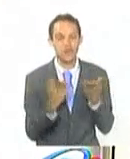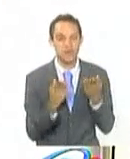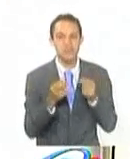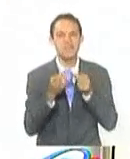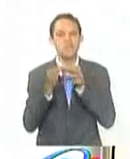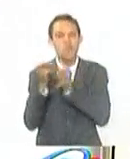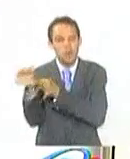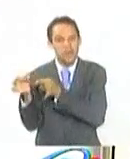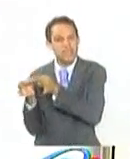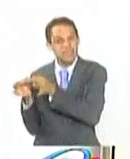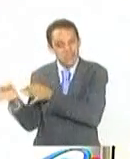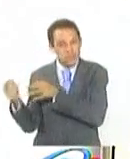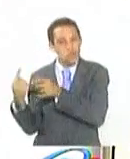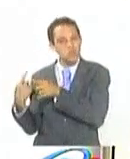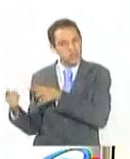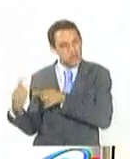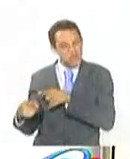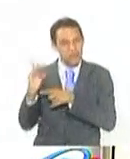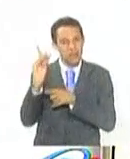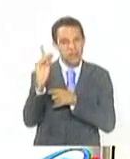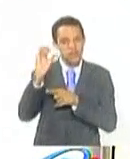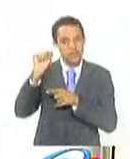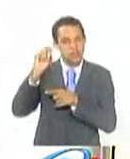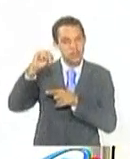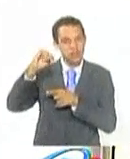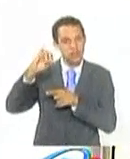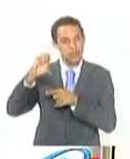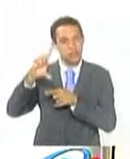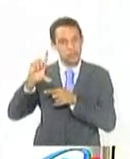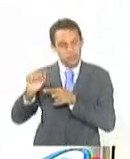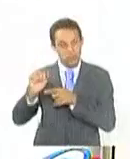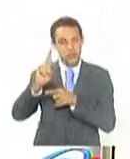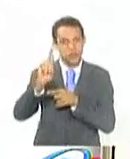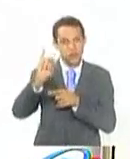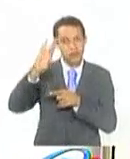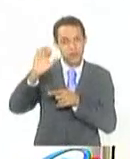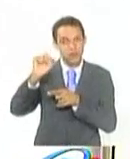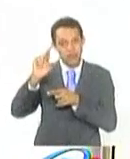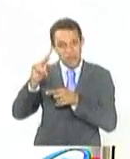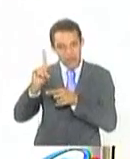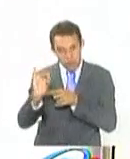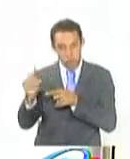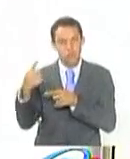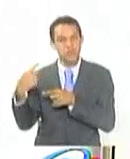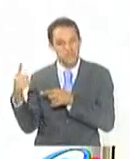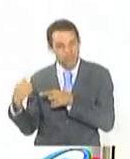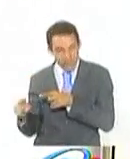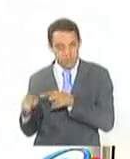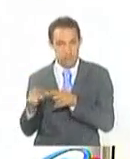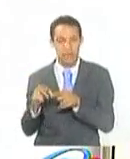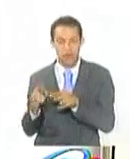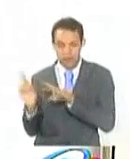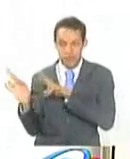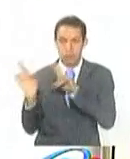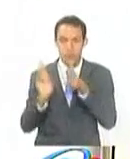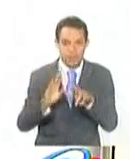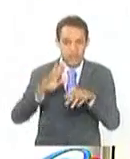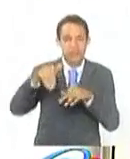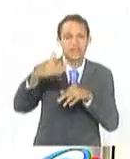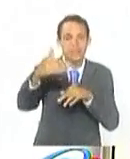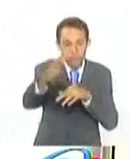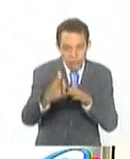chucurí Daniela caterine David Ricardo todas estas respuestas estaremos entonces